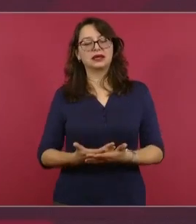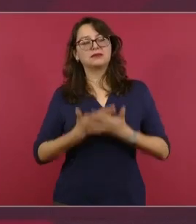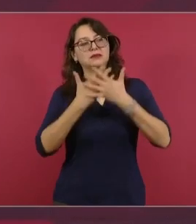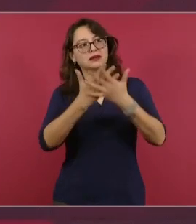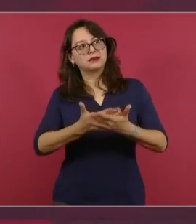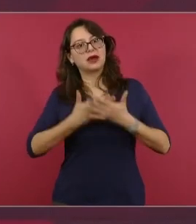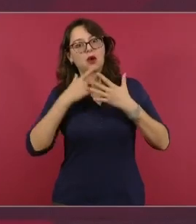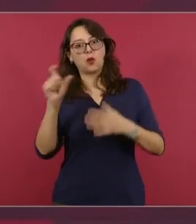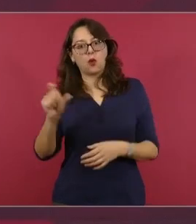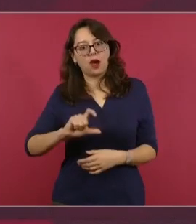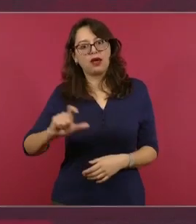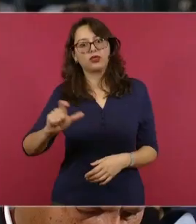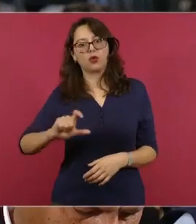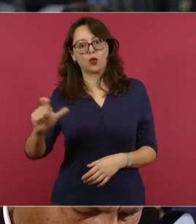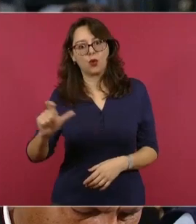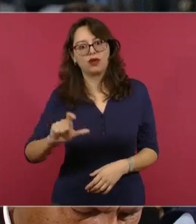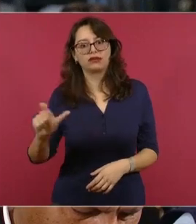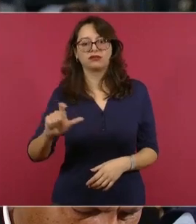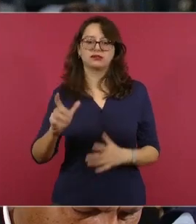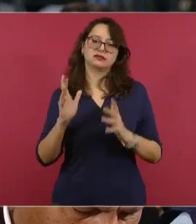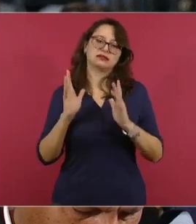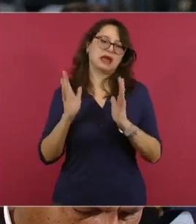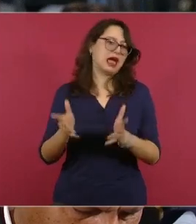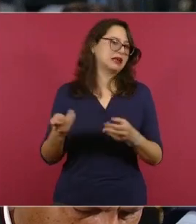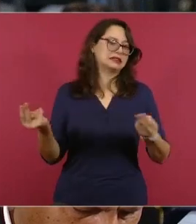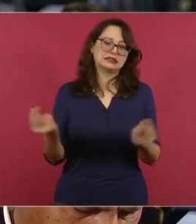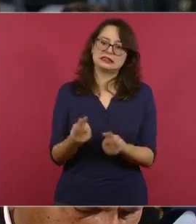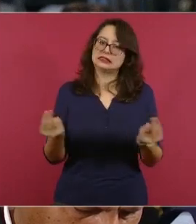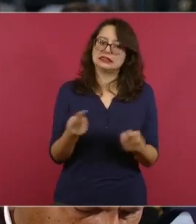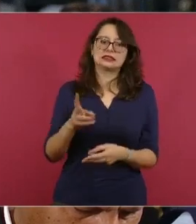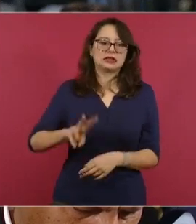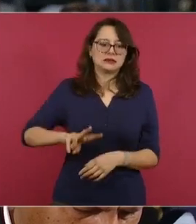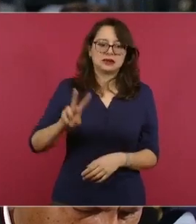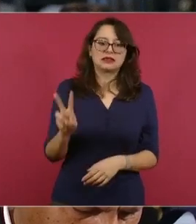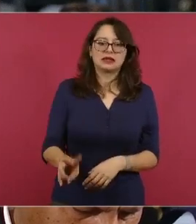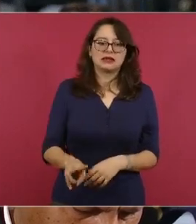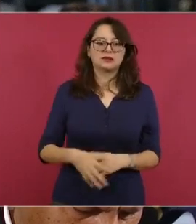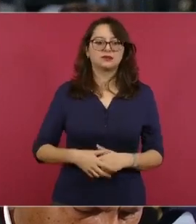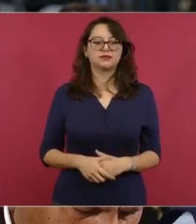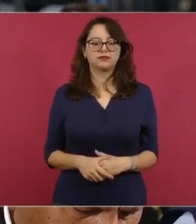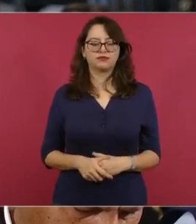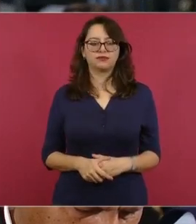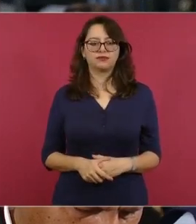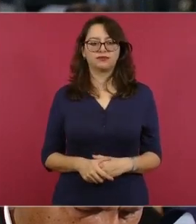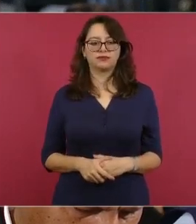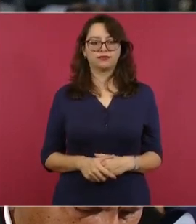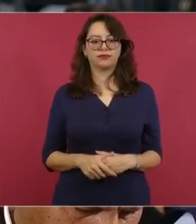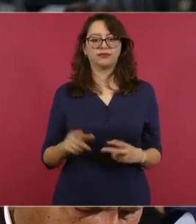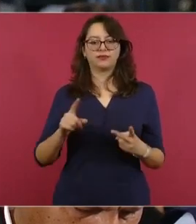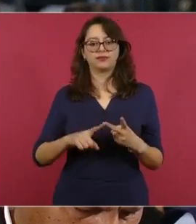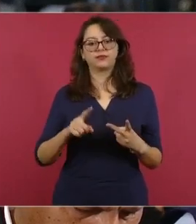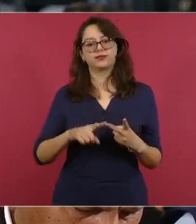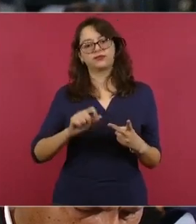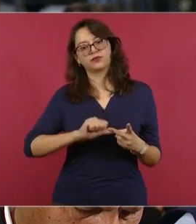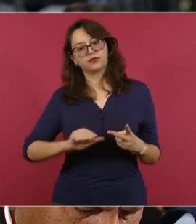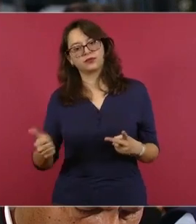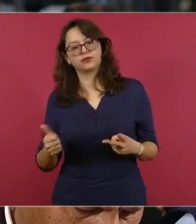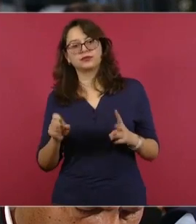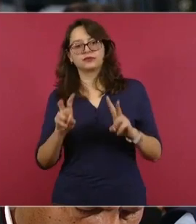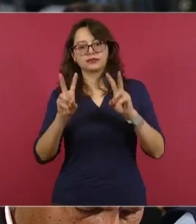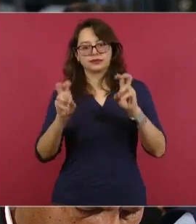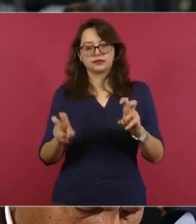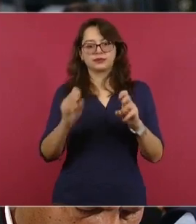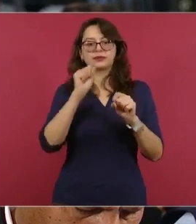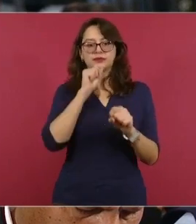respuesta respecto a esto que hace muchísima falta en Cadereyta, Nuevo León. Traigo otro asunto también, que es un